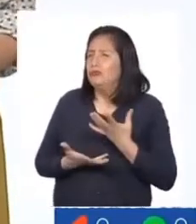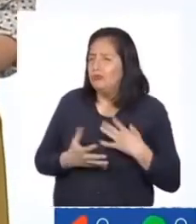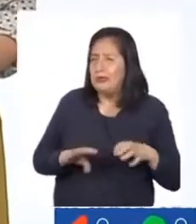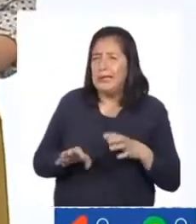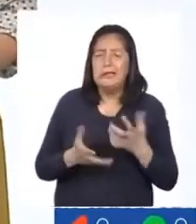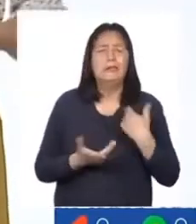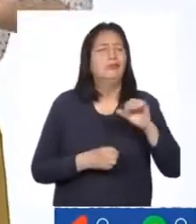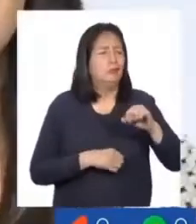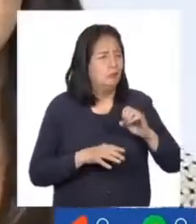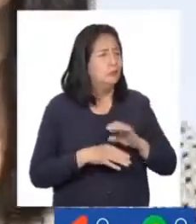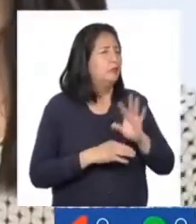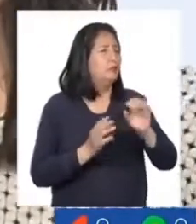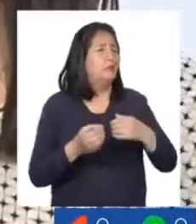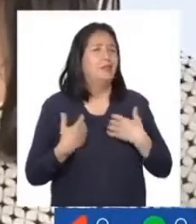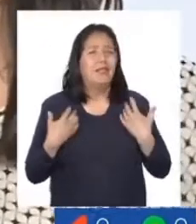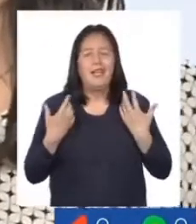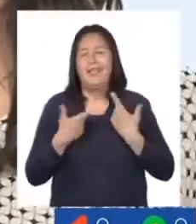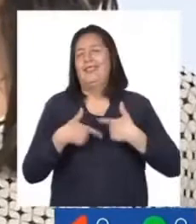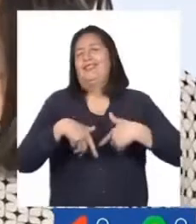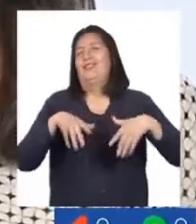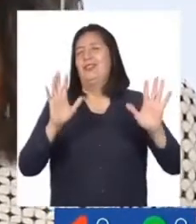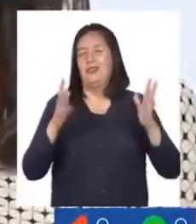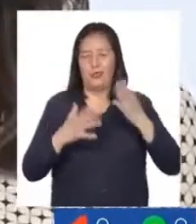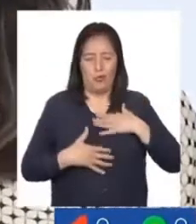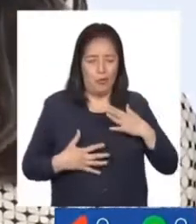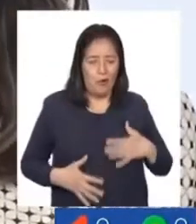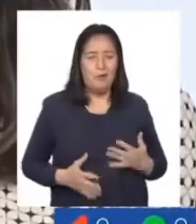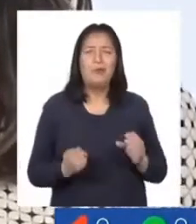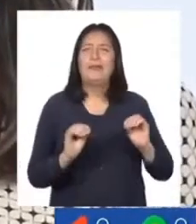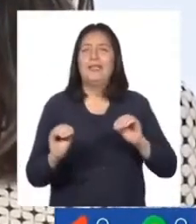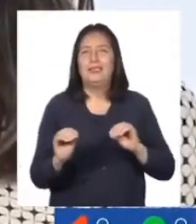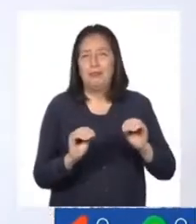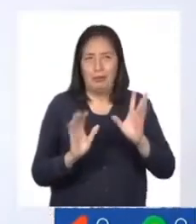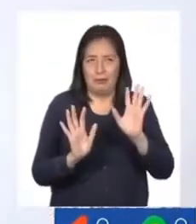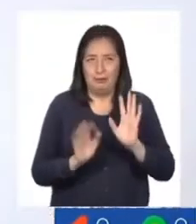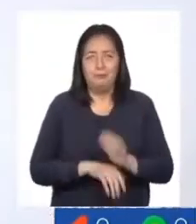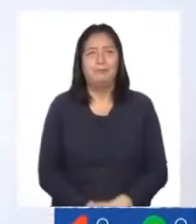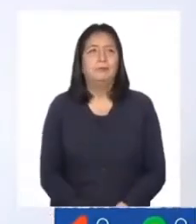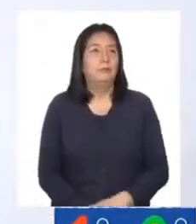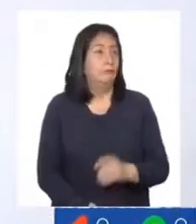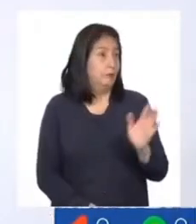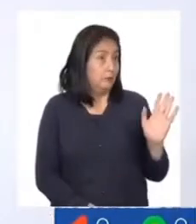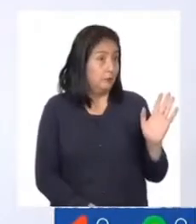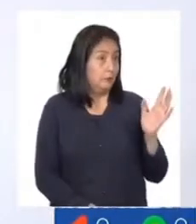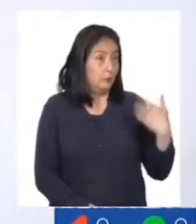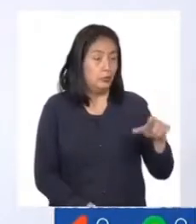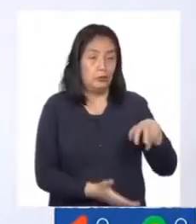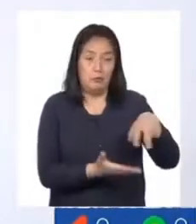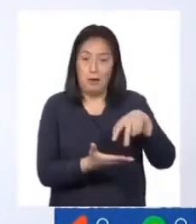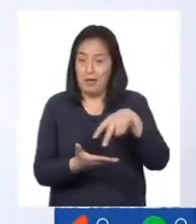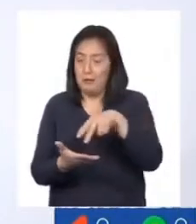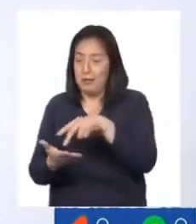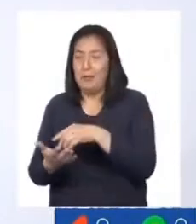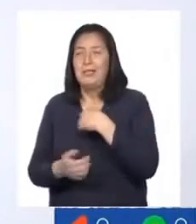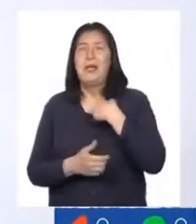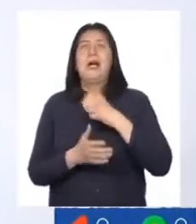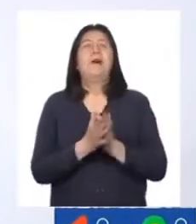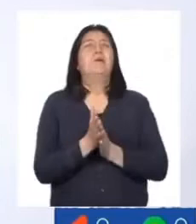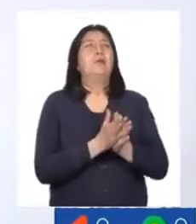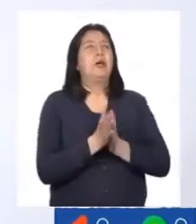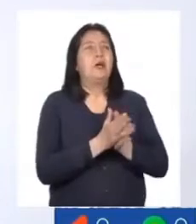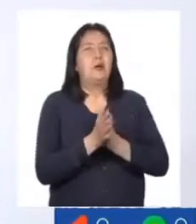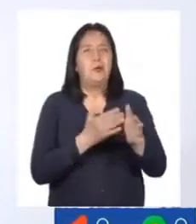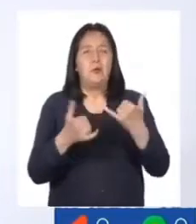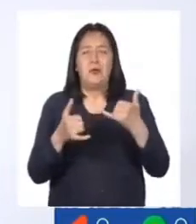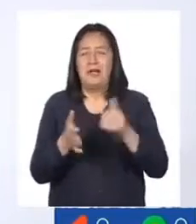influyen muchísimo para dar rienda suelta a nuestro cuerpo en movimiento. Con todos estos bailes me han dado ganas de jugar